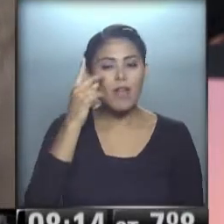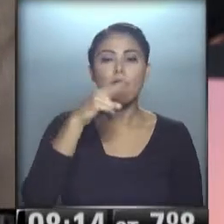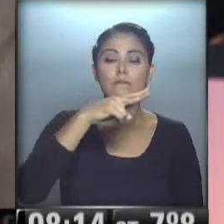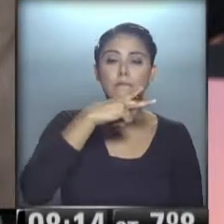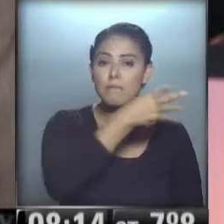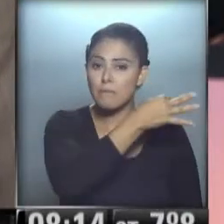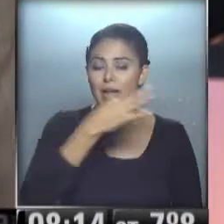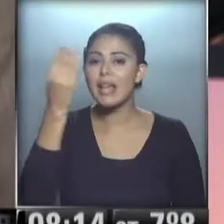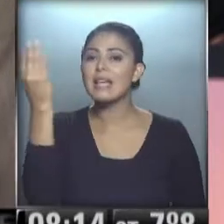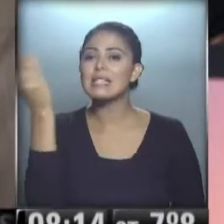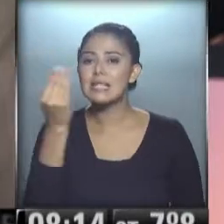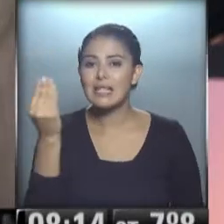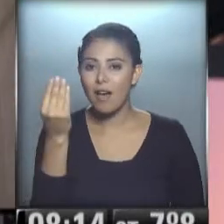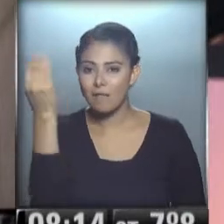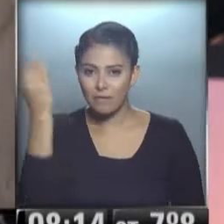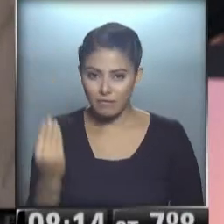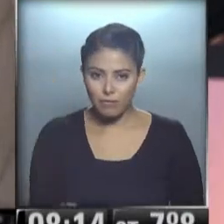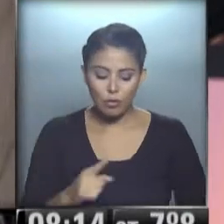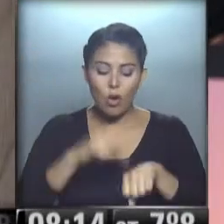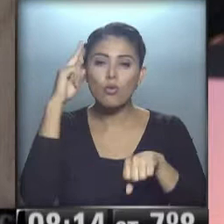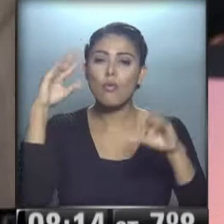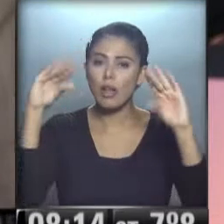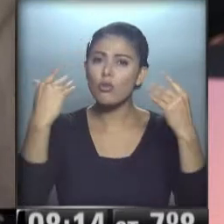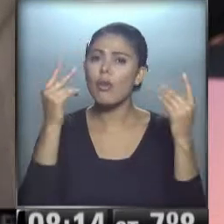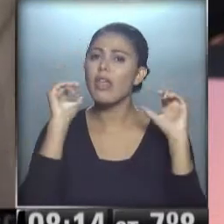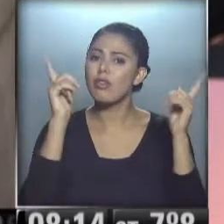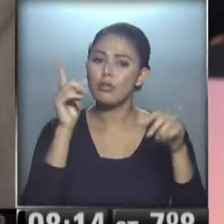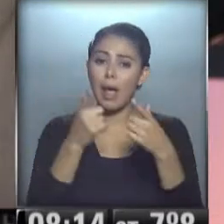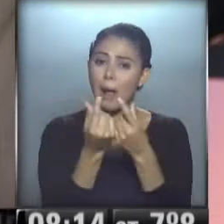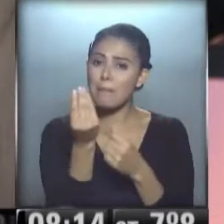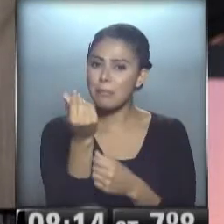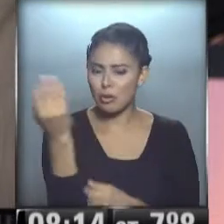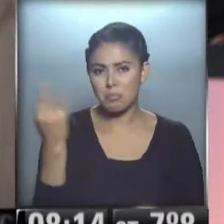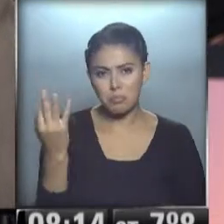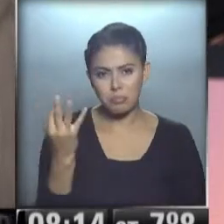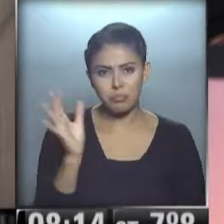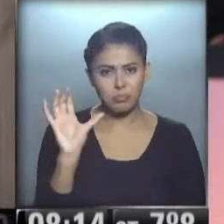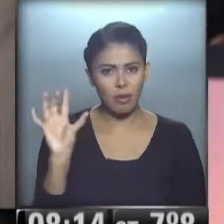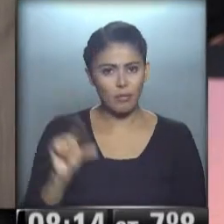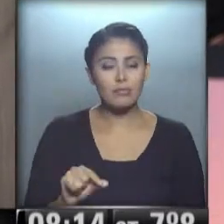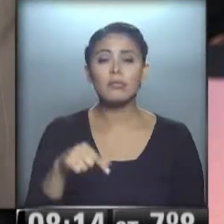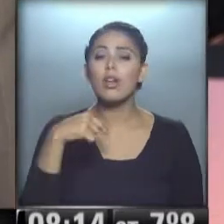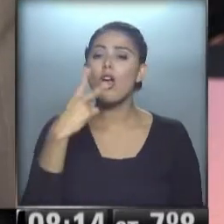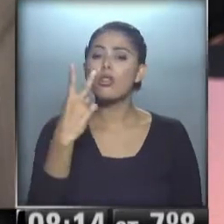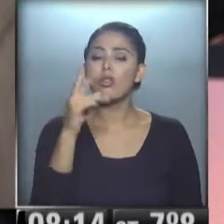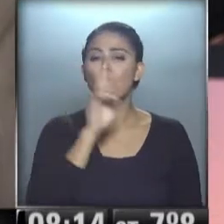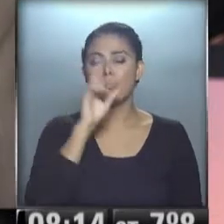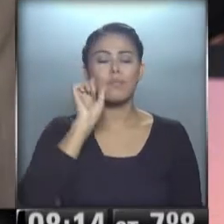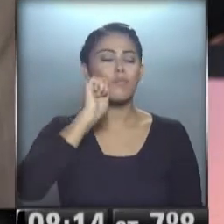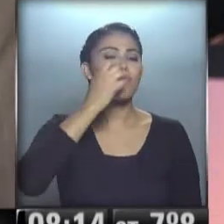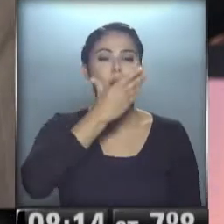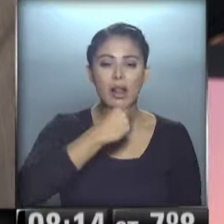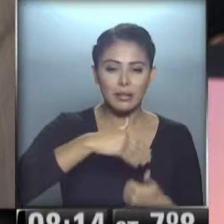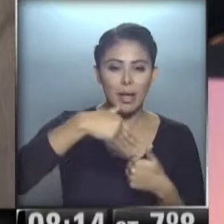viernes y sábados a las 21 horas. Una obra como para disfrutar a precios realmente populares. Y está protagonizada por dos bellezas, como Claribel Medina